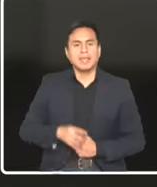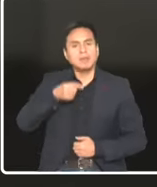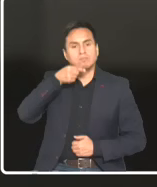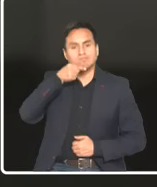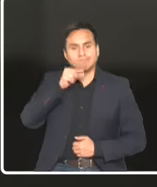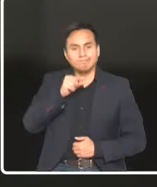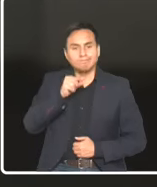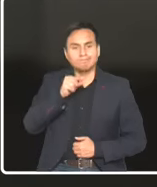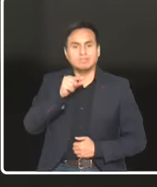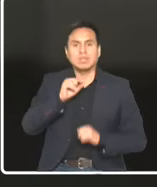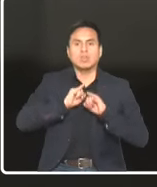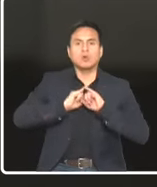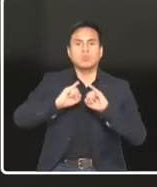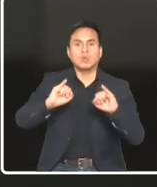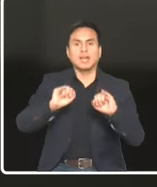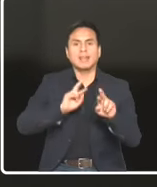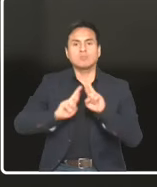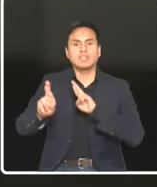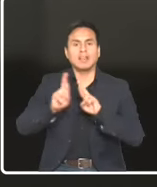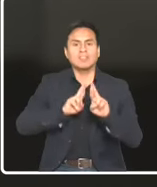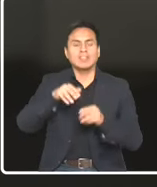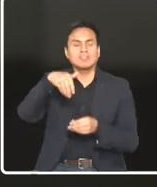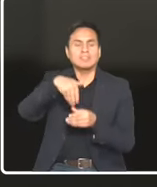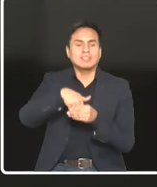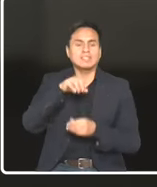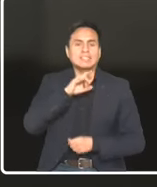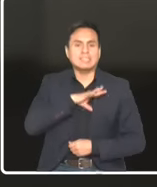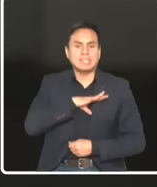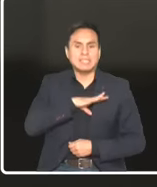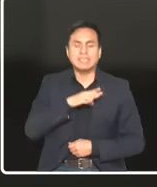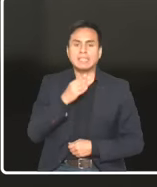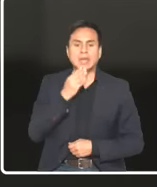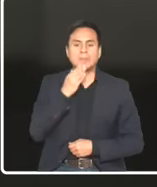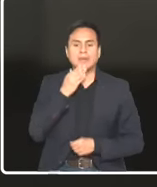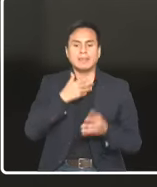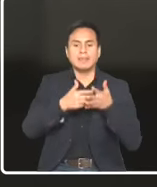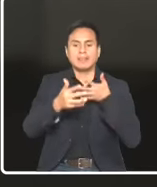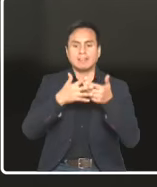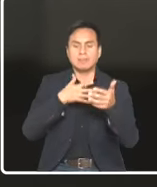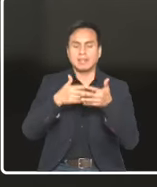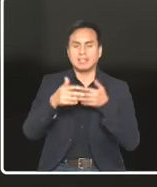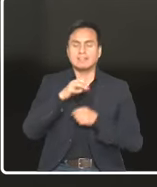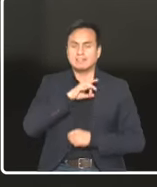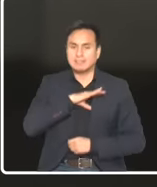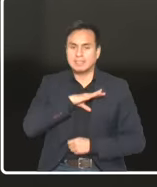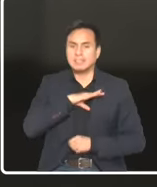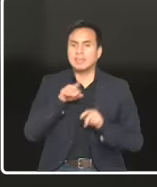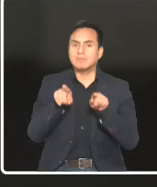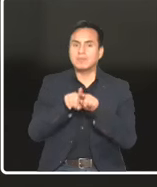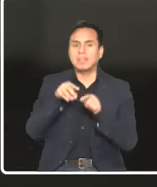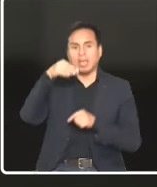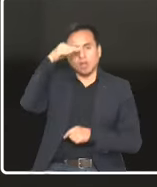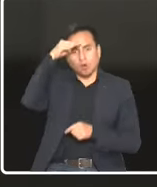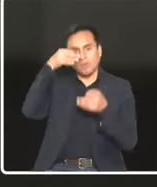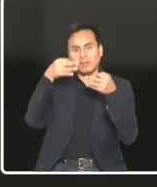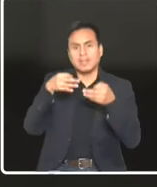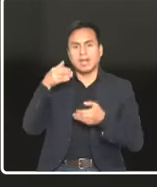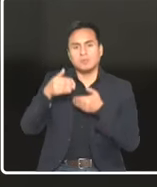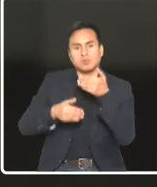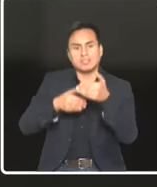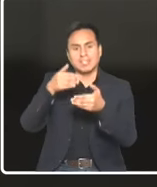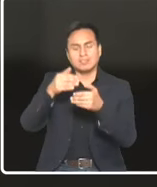prontitud con que se comunican los resultados electorales en chile así como la transparencia la confiabilidad de